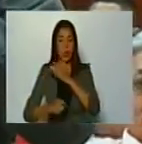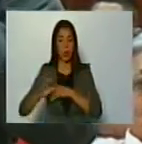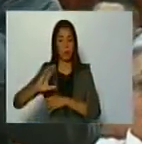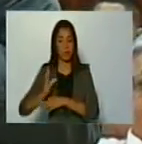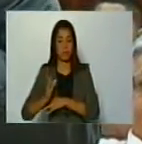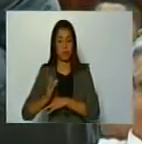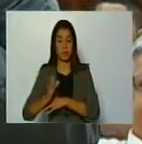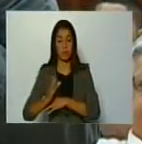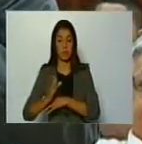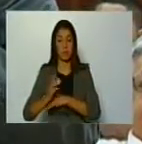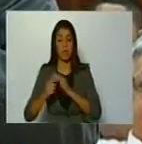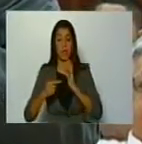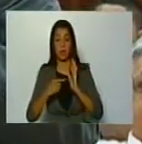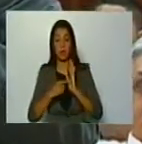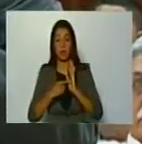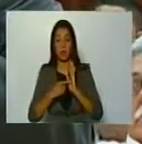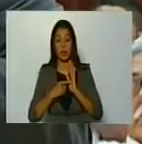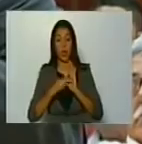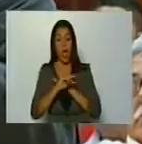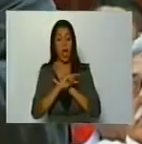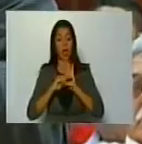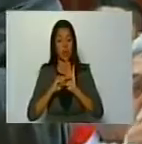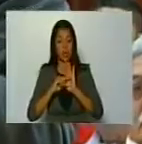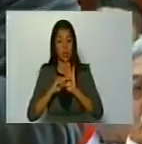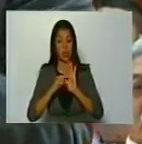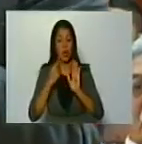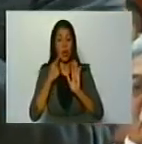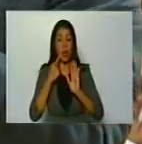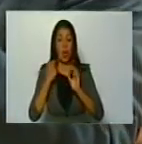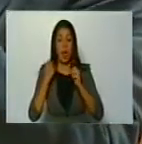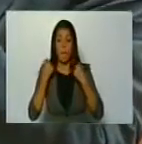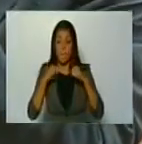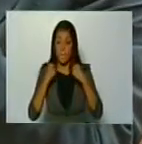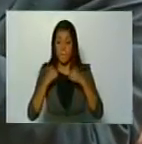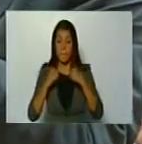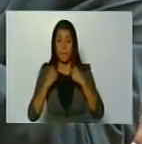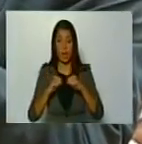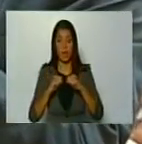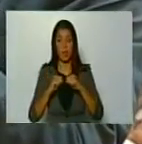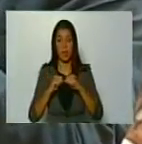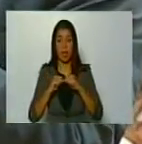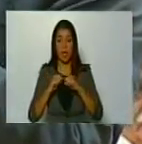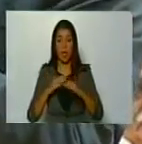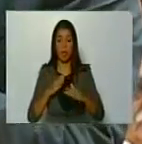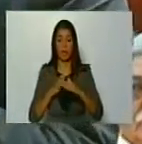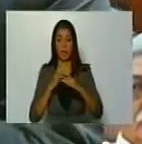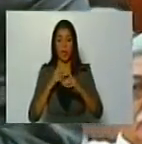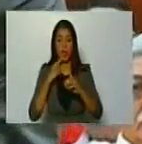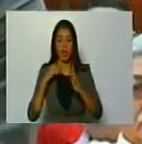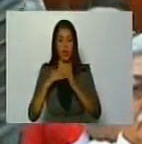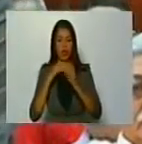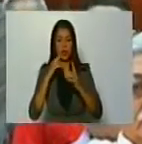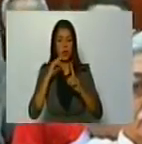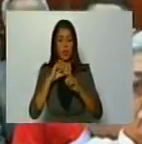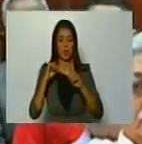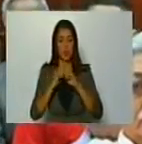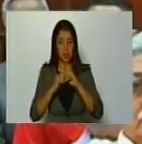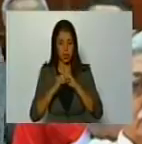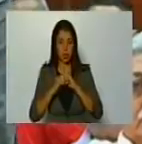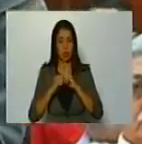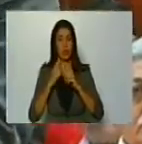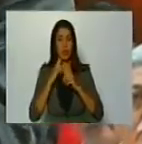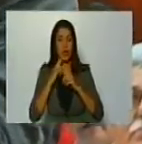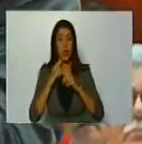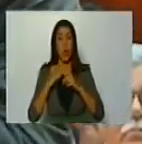La aplicación del presente artículo no afectará la situación jurídica de ninguna de las partes en conflicto